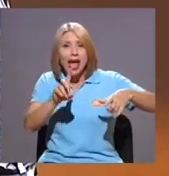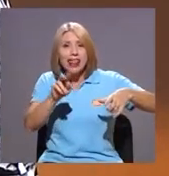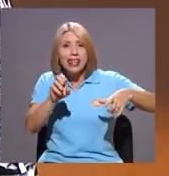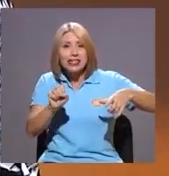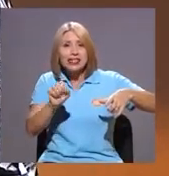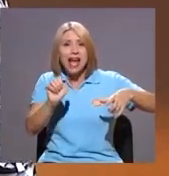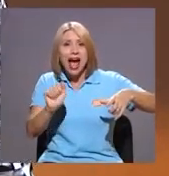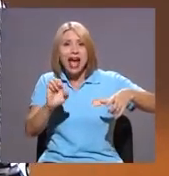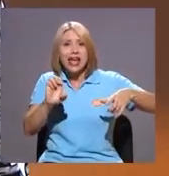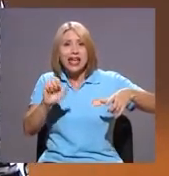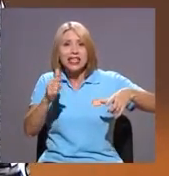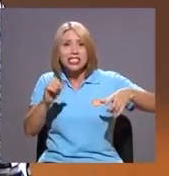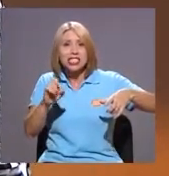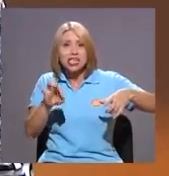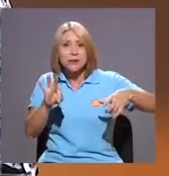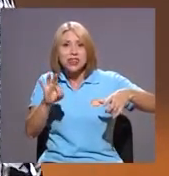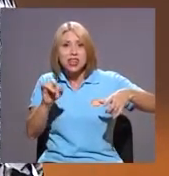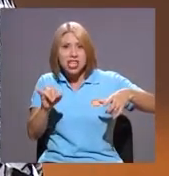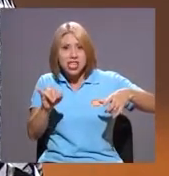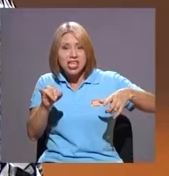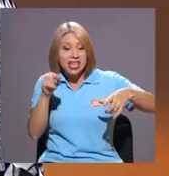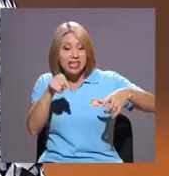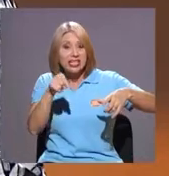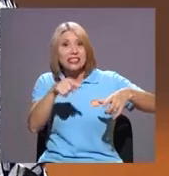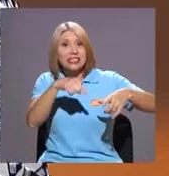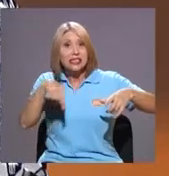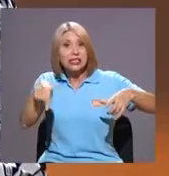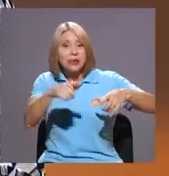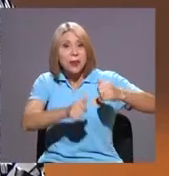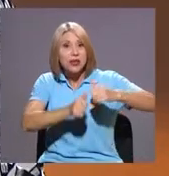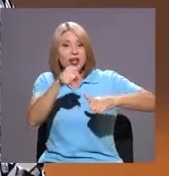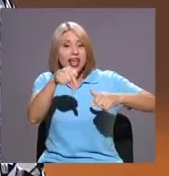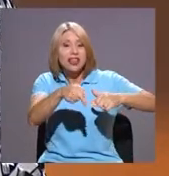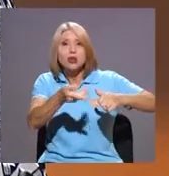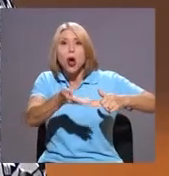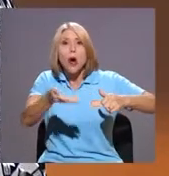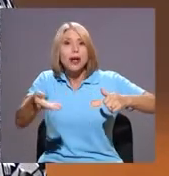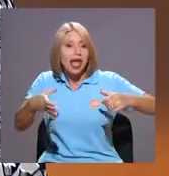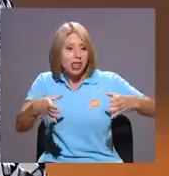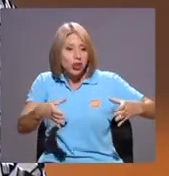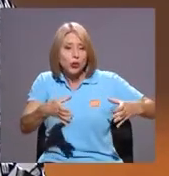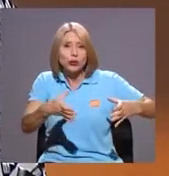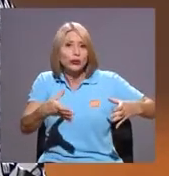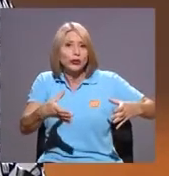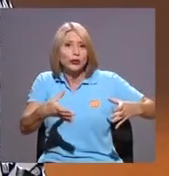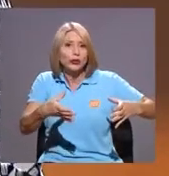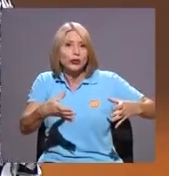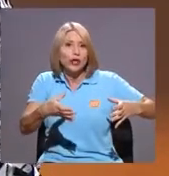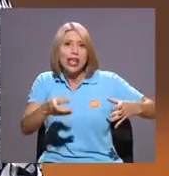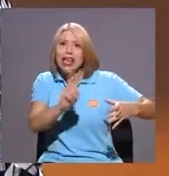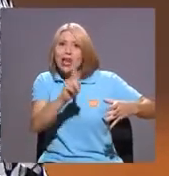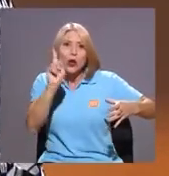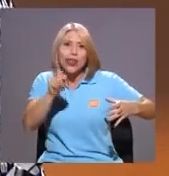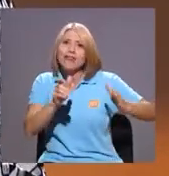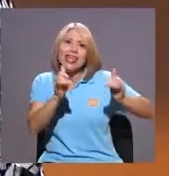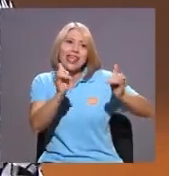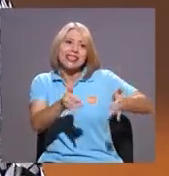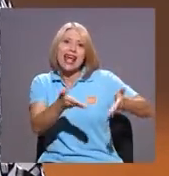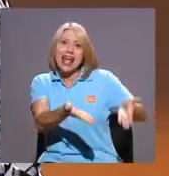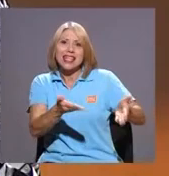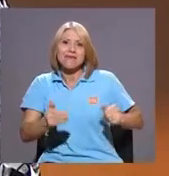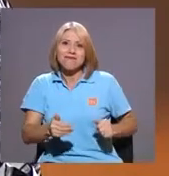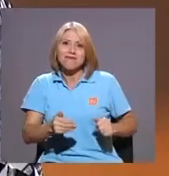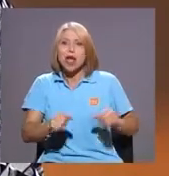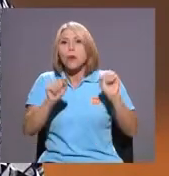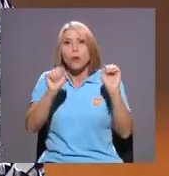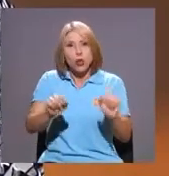ese momento, y de hecho son todavía, objetos, pongámoslo así, no deberían estar ahí, que se podrían botar